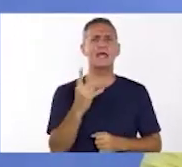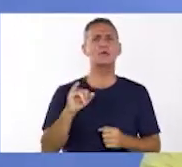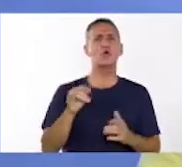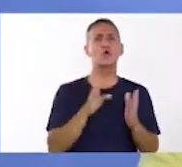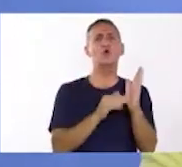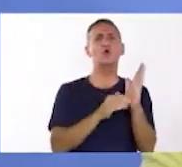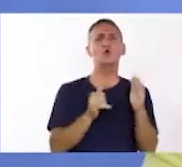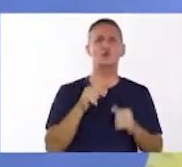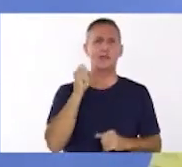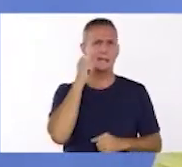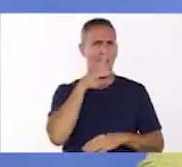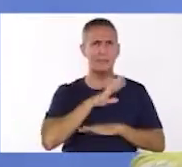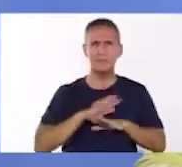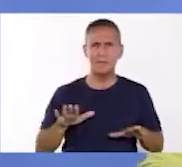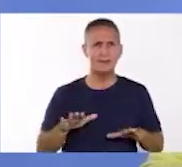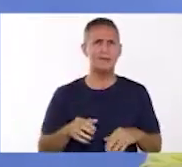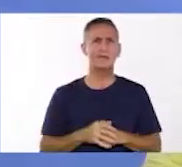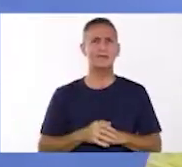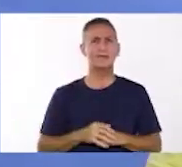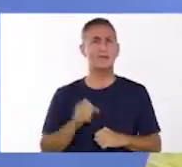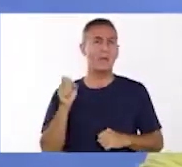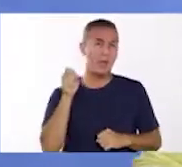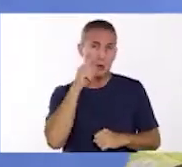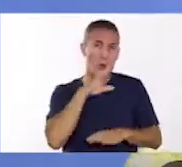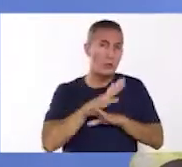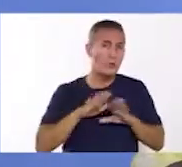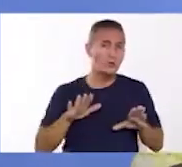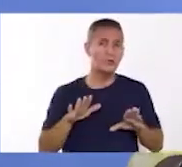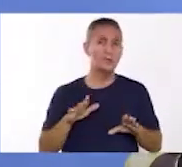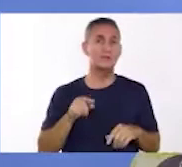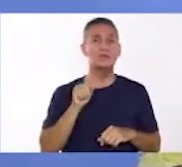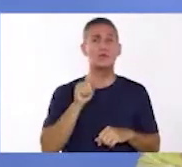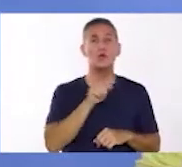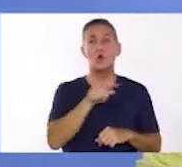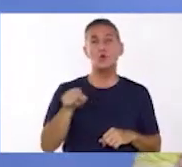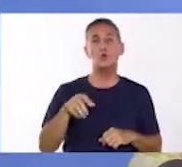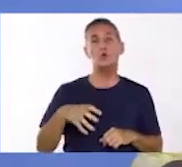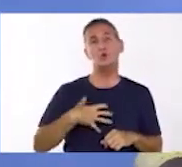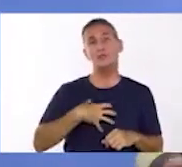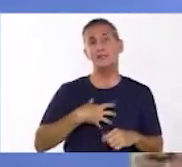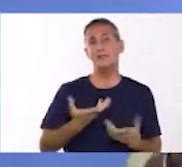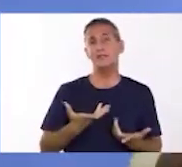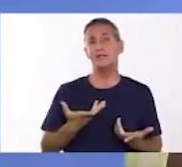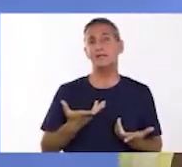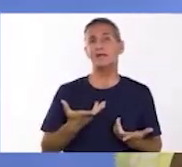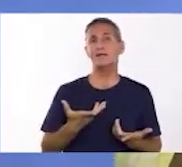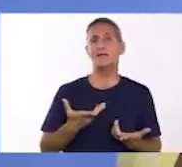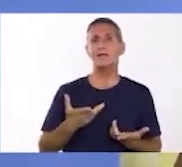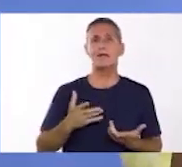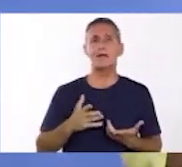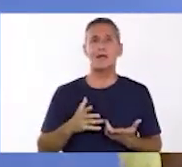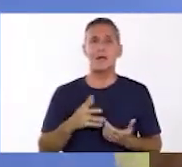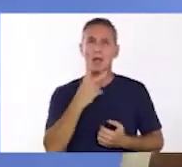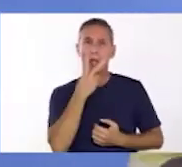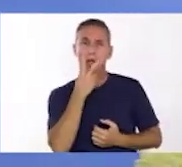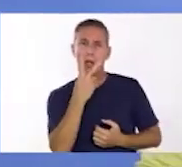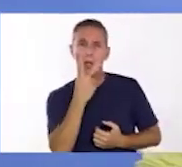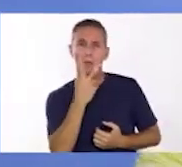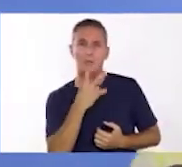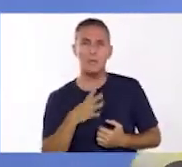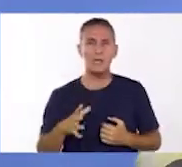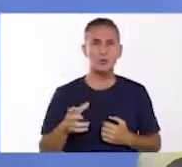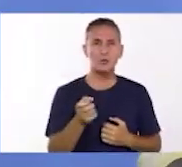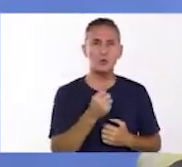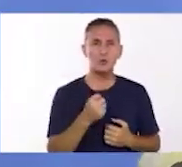semestres terminan. Y como terminan, ustedes tienen que peinar todo lo que han